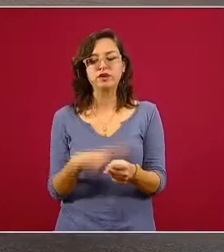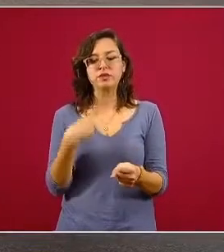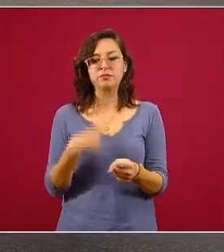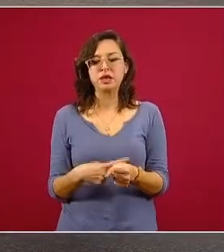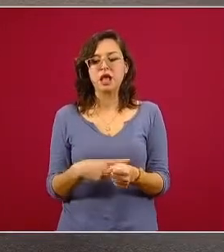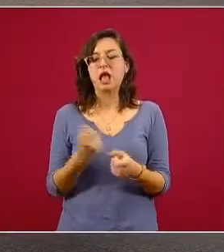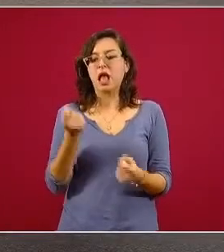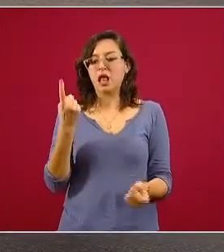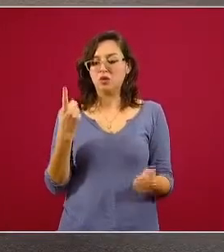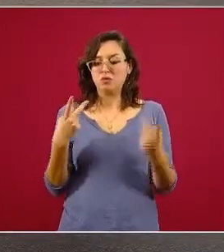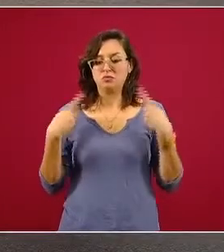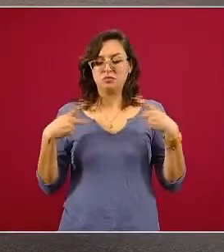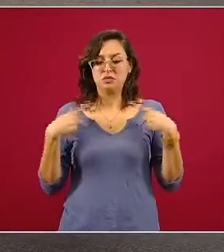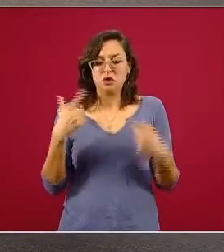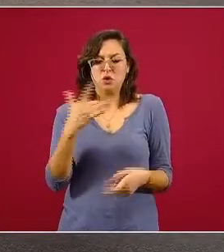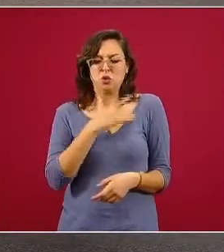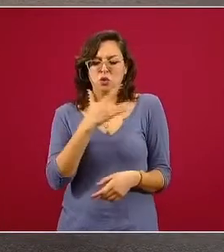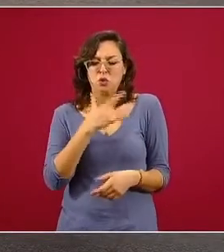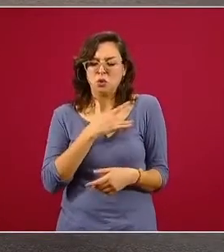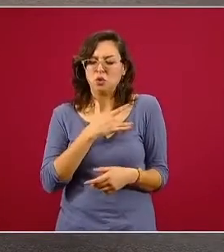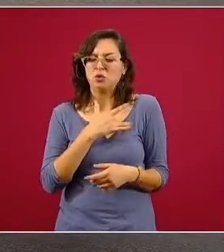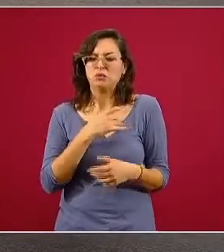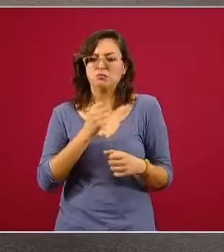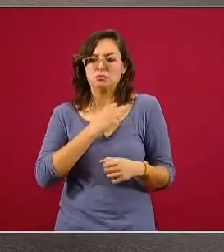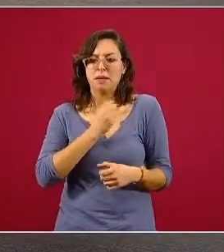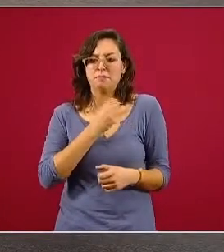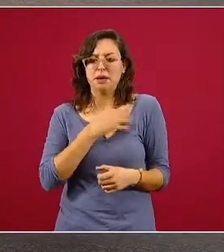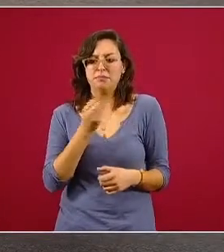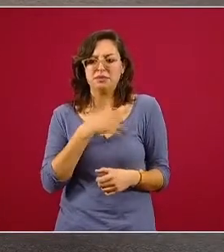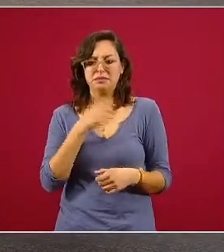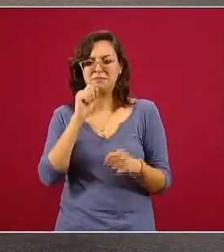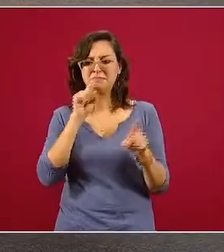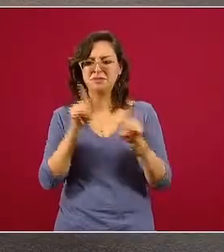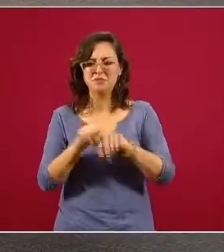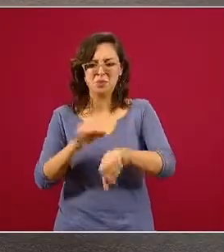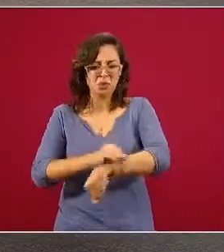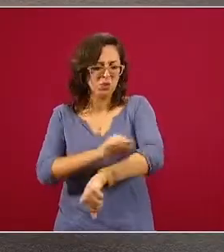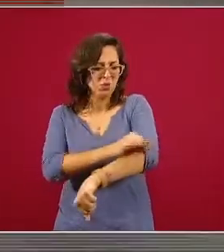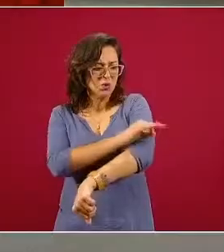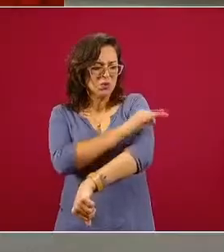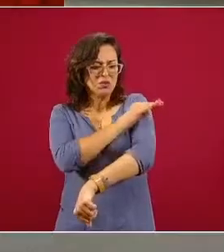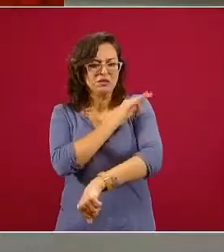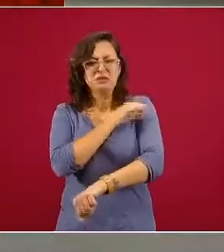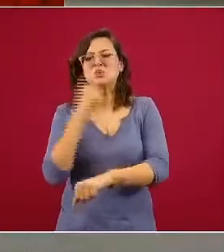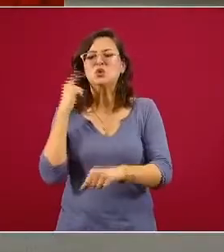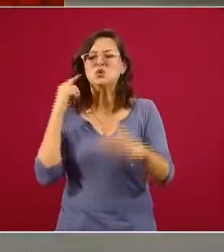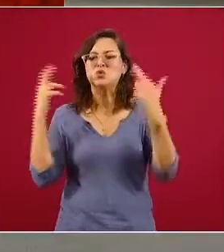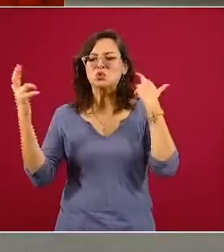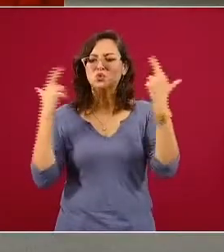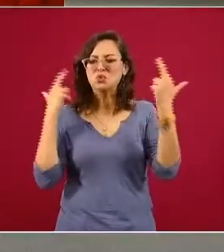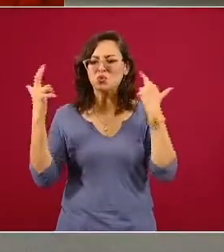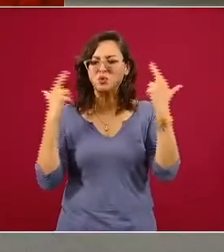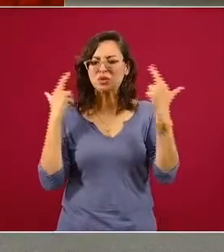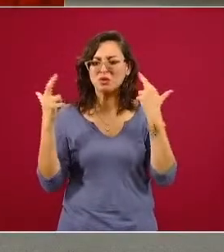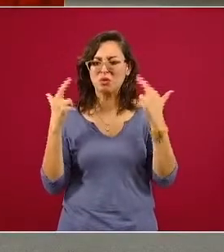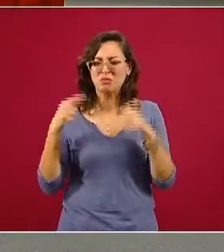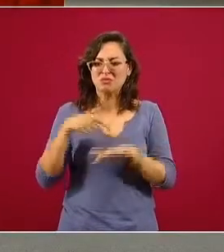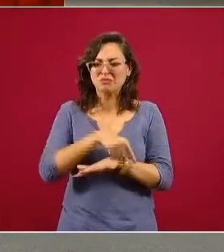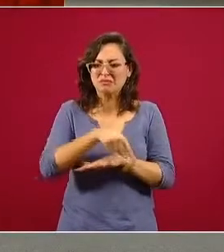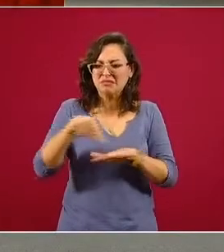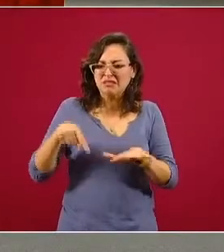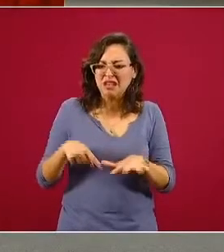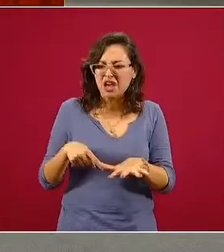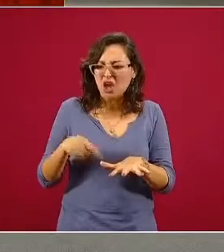presentan palpitaciones cardíacas, erupciones cutáneas con sensación de quemazón, alucinaciones auditivas y dedos del pie COVID, una cosa